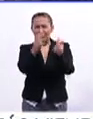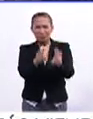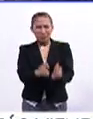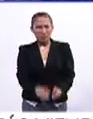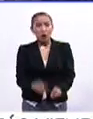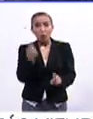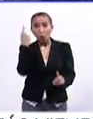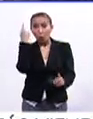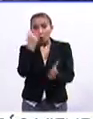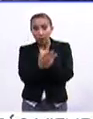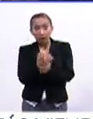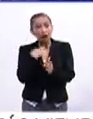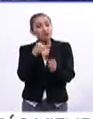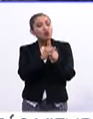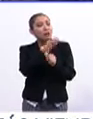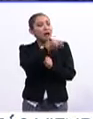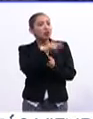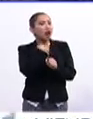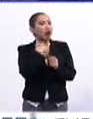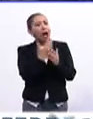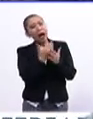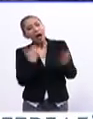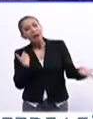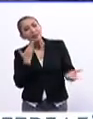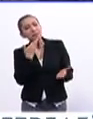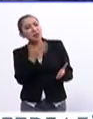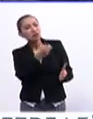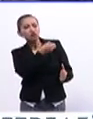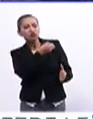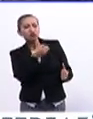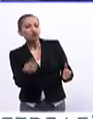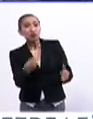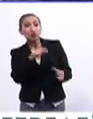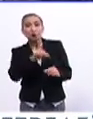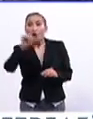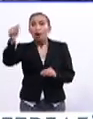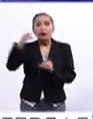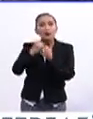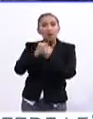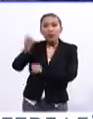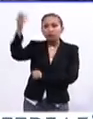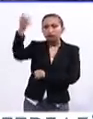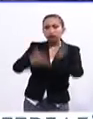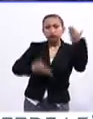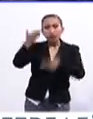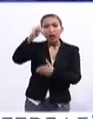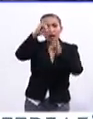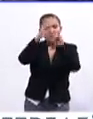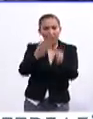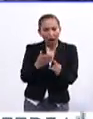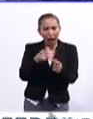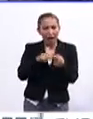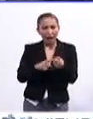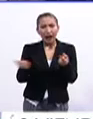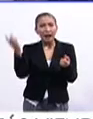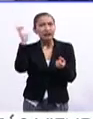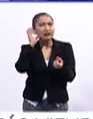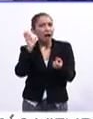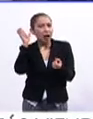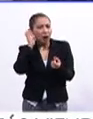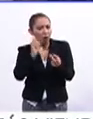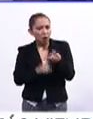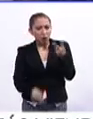nomás pensando en información que estaba anteriormente muy bien estructurada, sino información como imágenes,